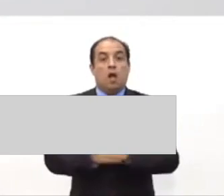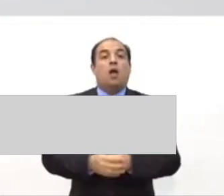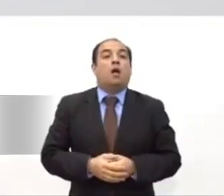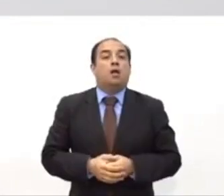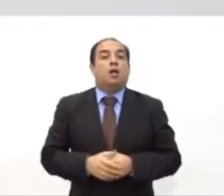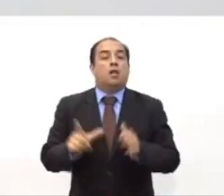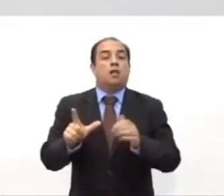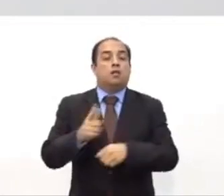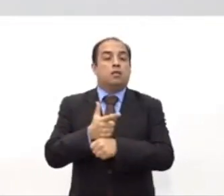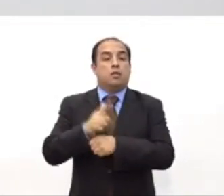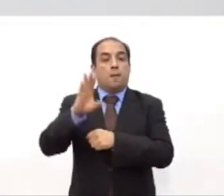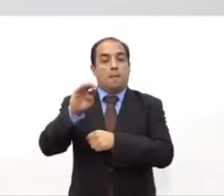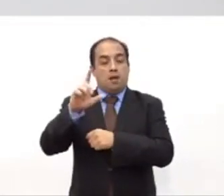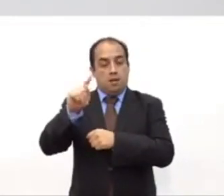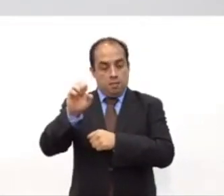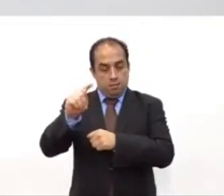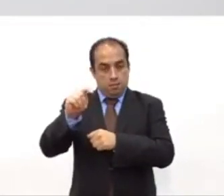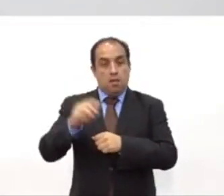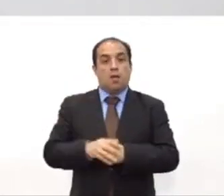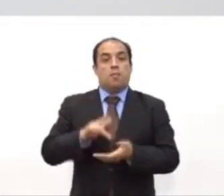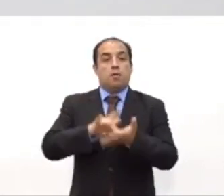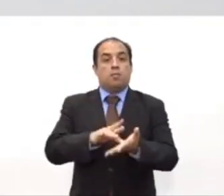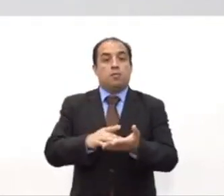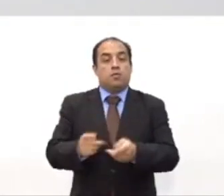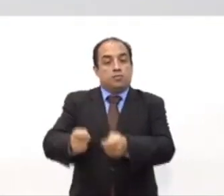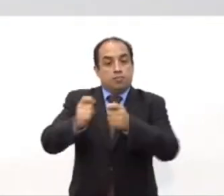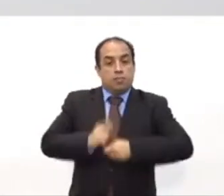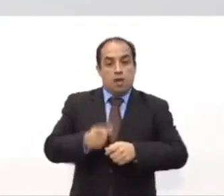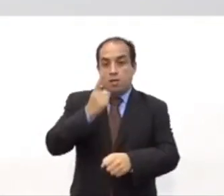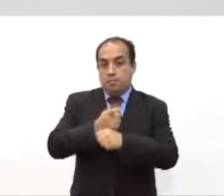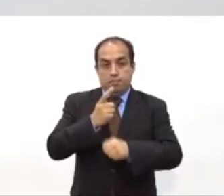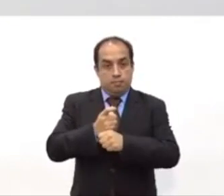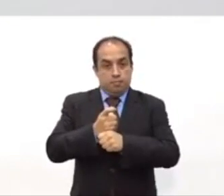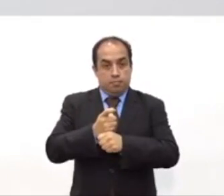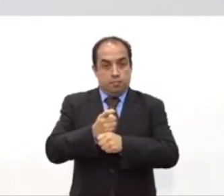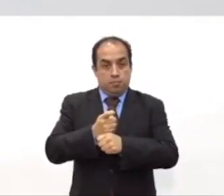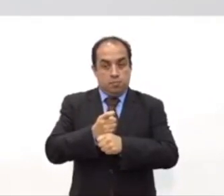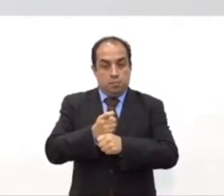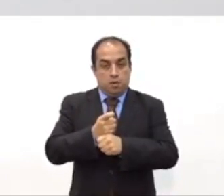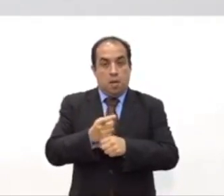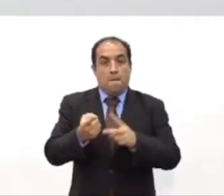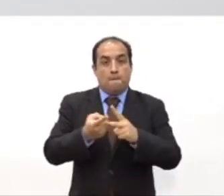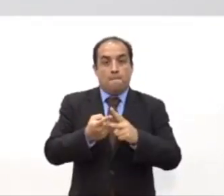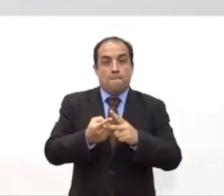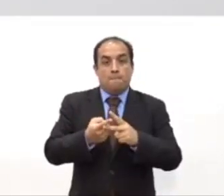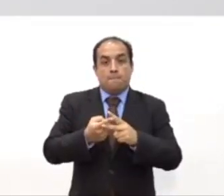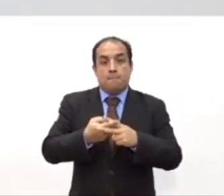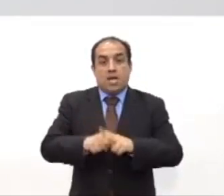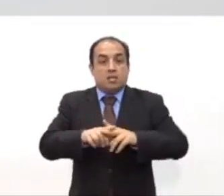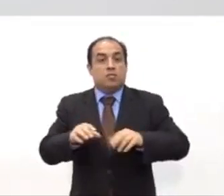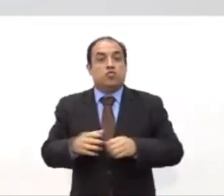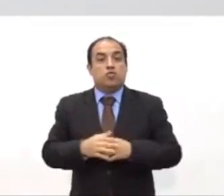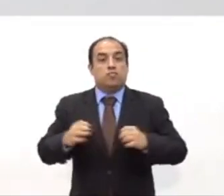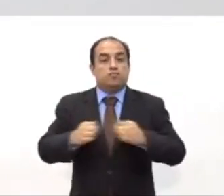que se encuentran en cada estación pruebas de energización revisión de los sistemas de control y pilotaje automático así como una